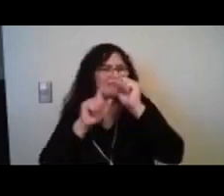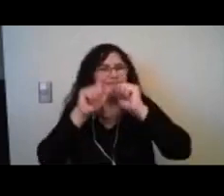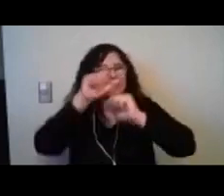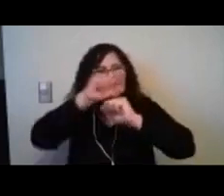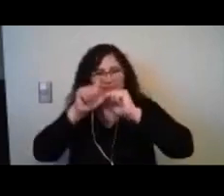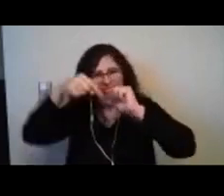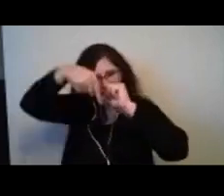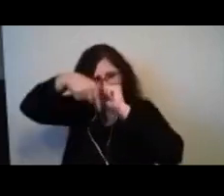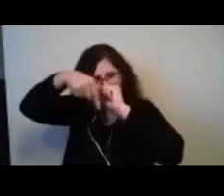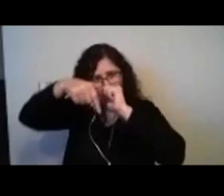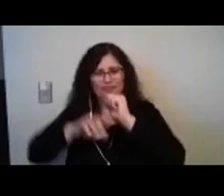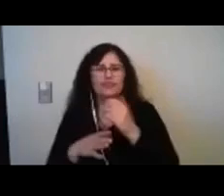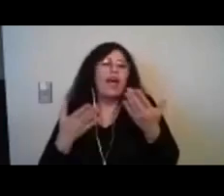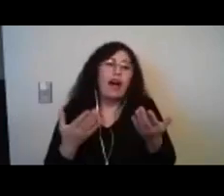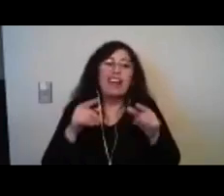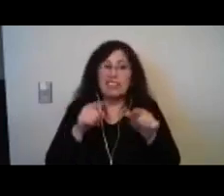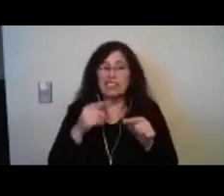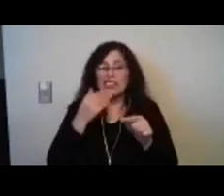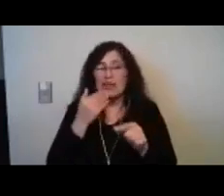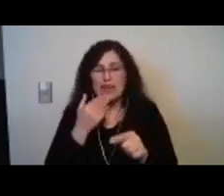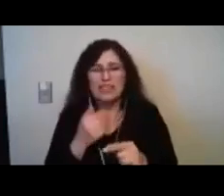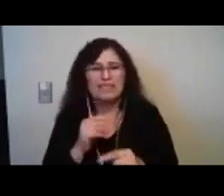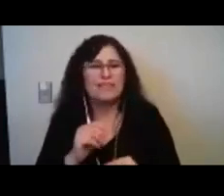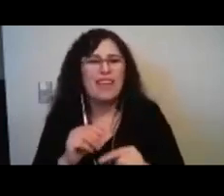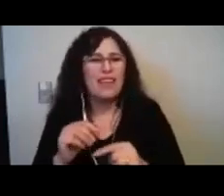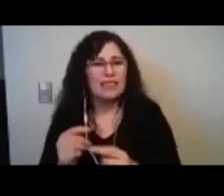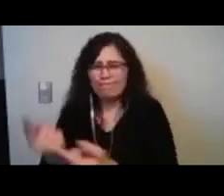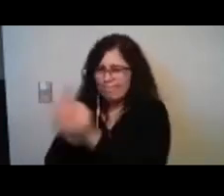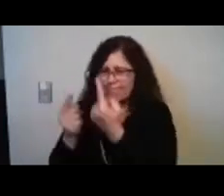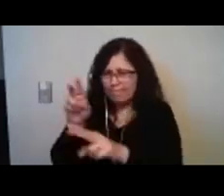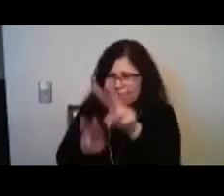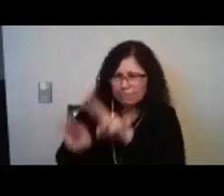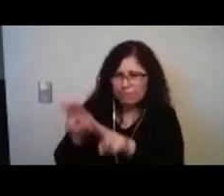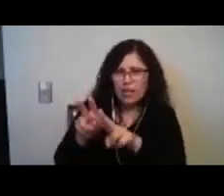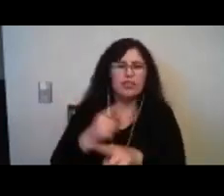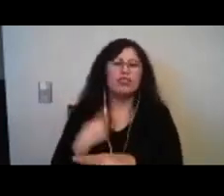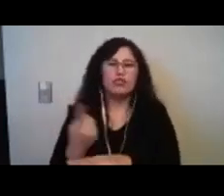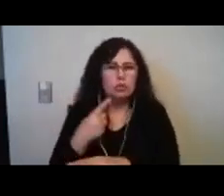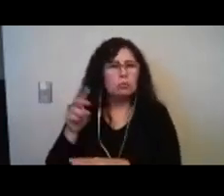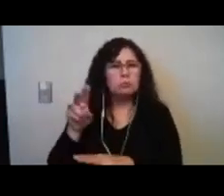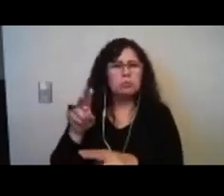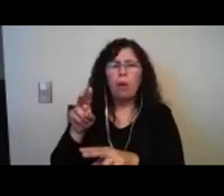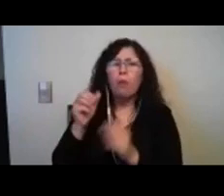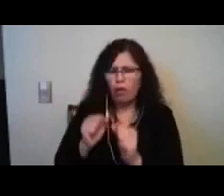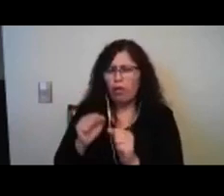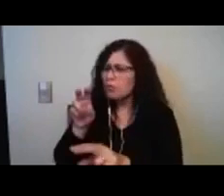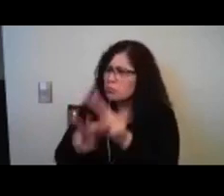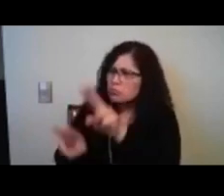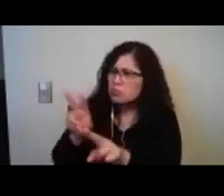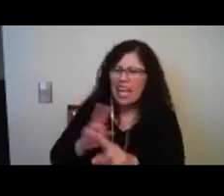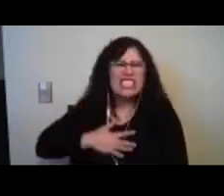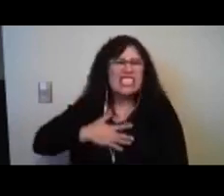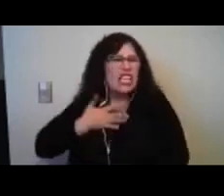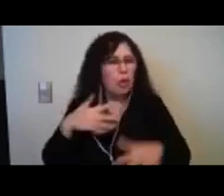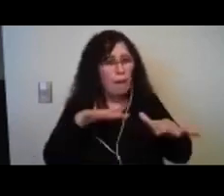Entonces, entonces también es una manifestación clínica de la enfermedad. Uno clínicamente tiende a ver más los síntomas